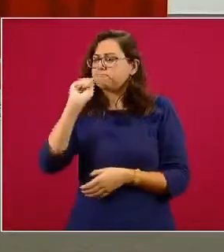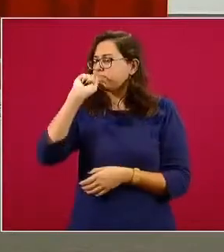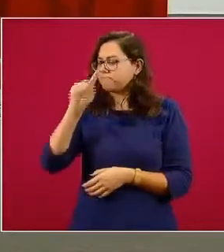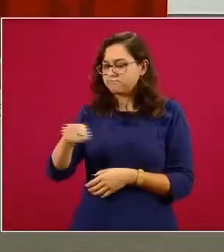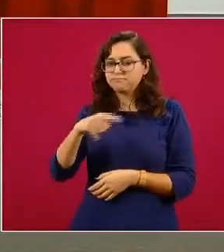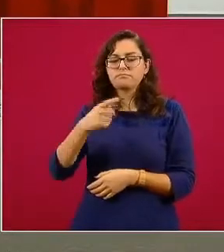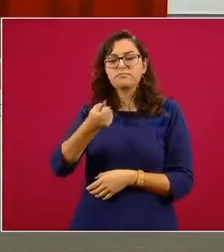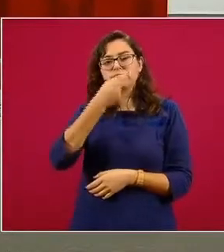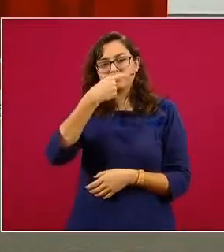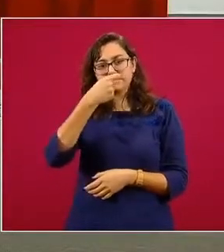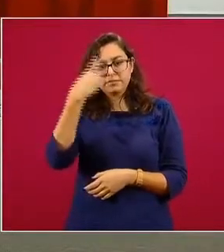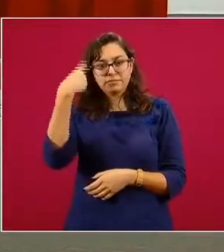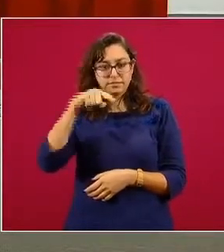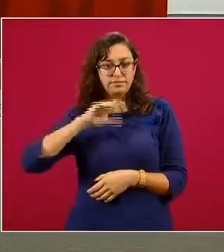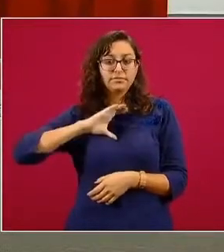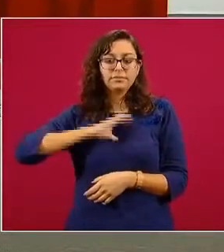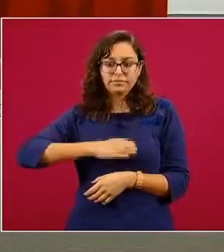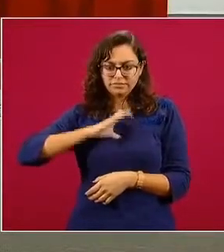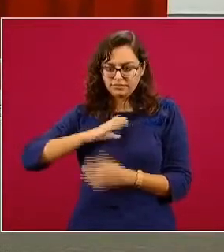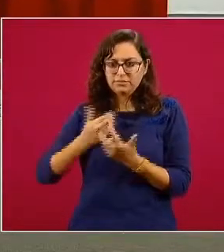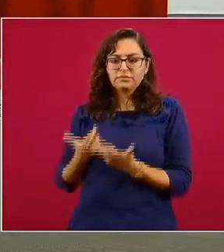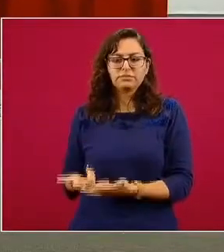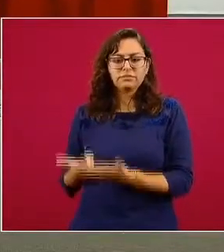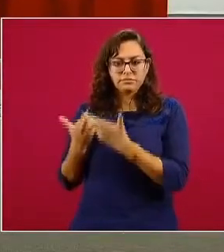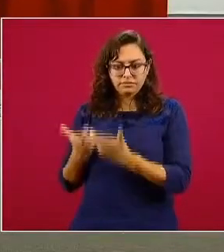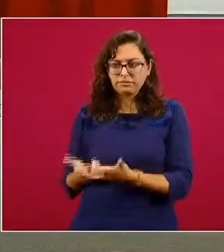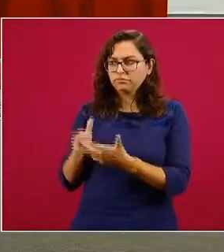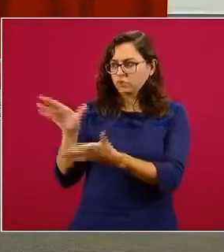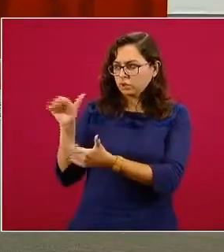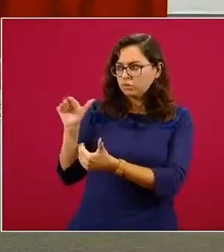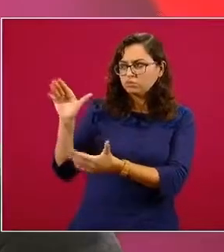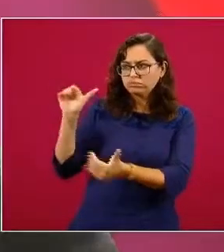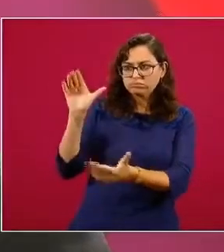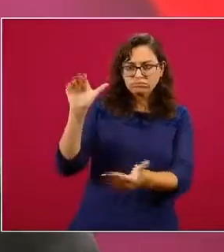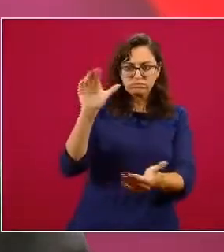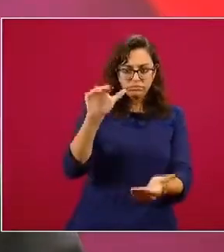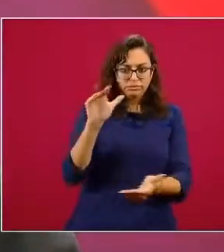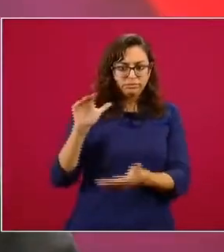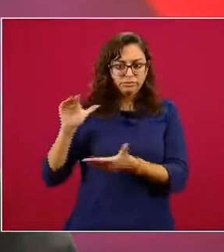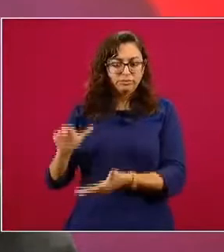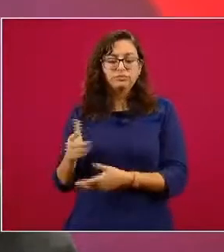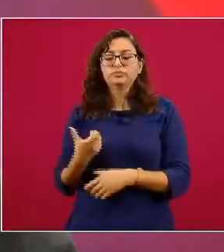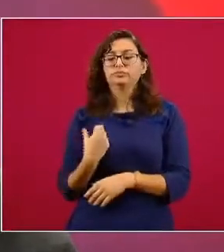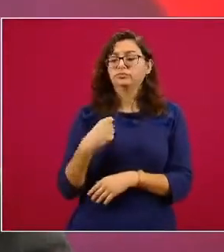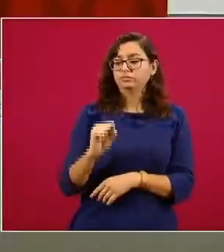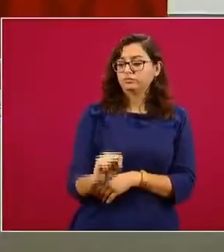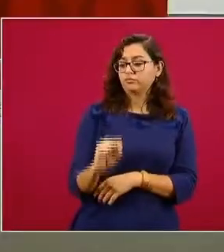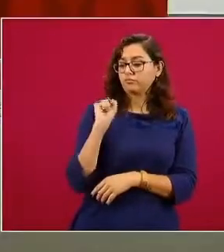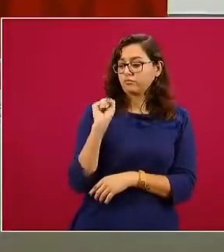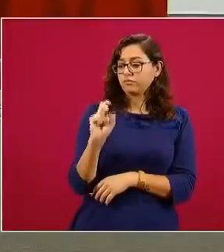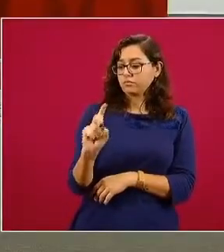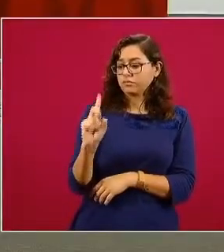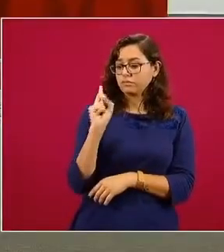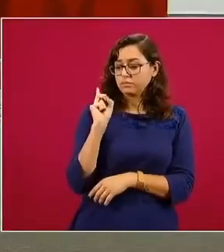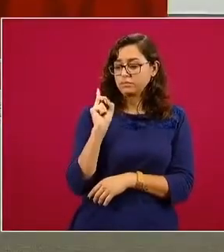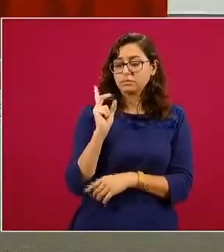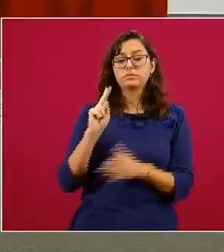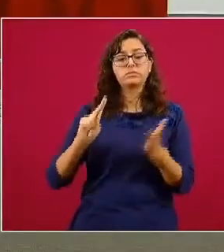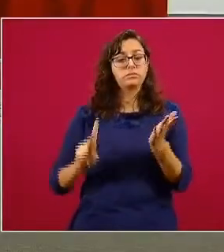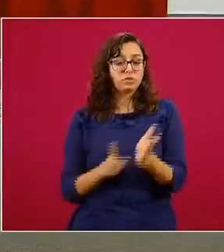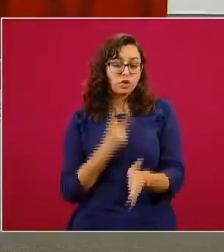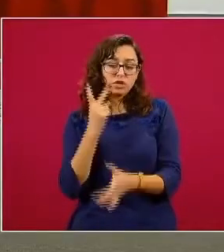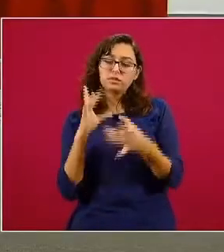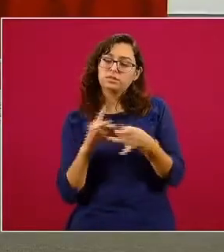mismos productos, de modo que tenemos un surtimiento múltiple. Estuvo circulando a lo largo del fin de semana, volvemos a la